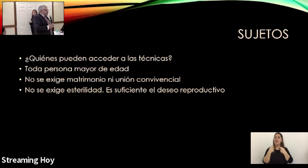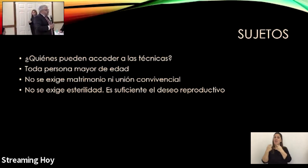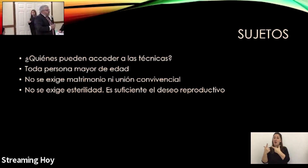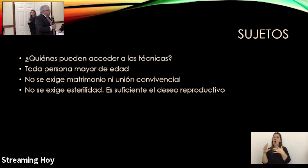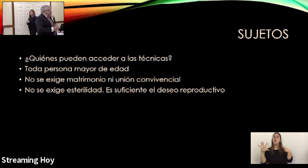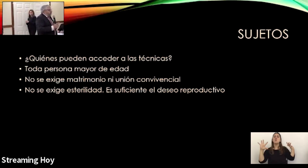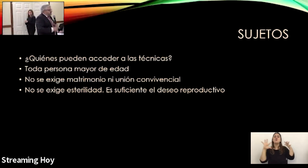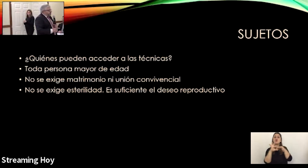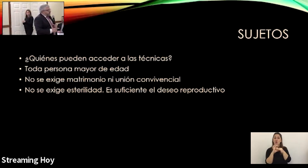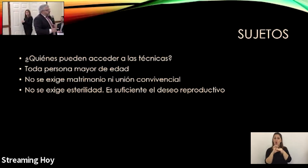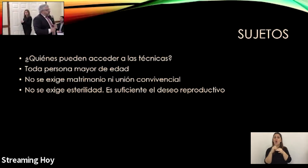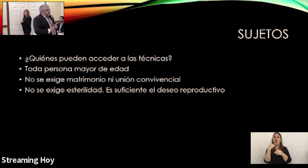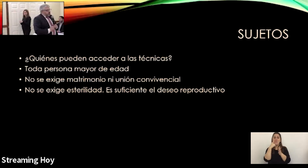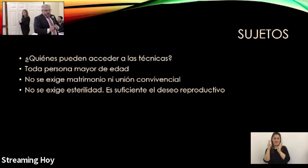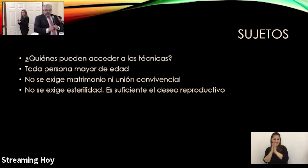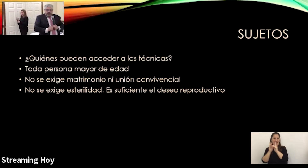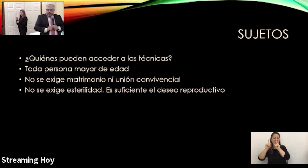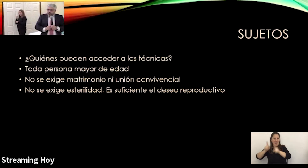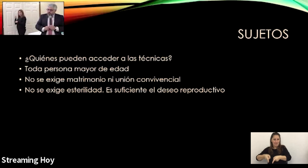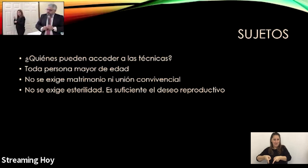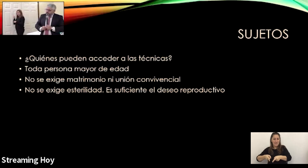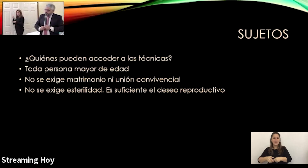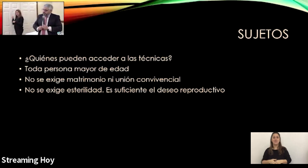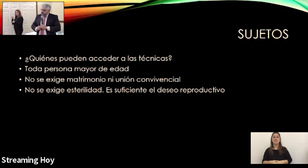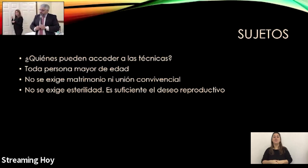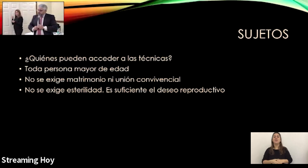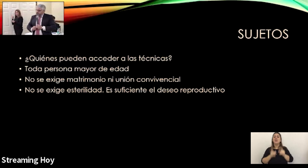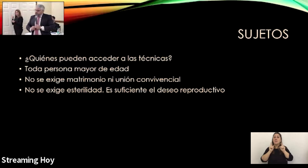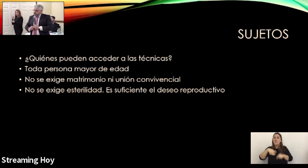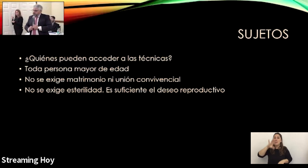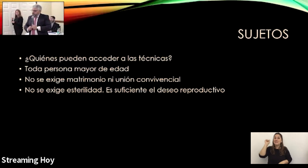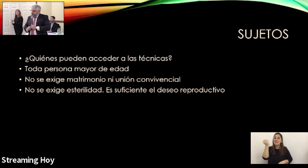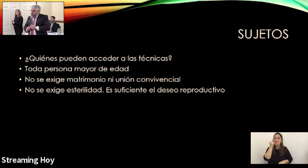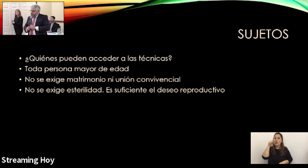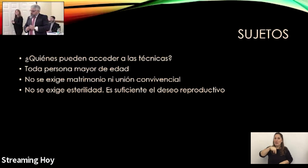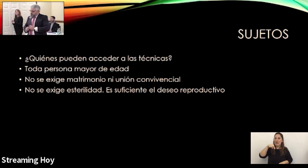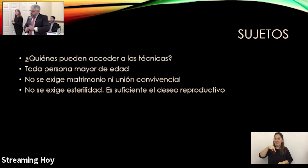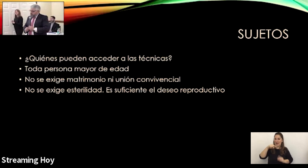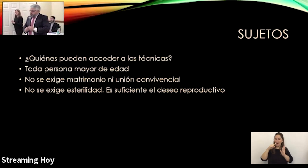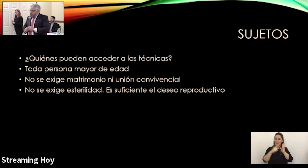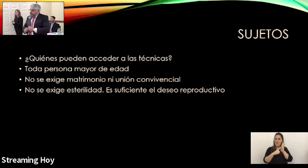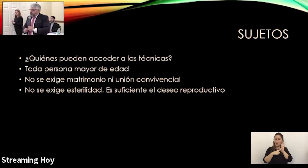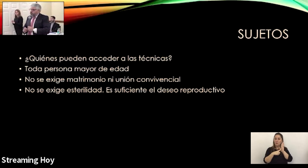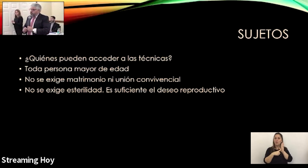convivencial. Y lo más importante de todo en este punto,